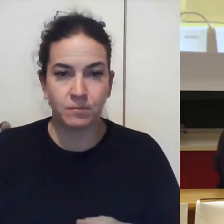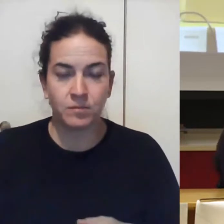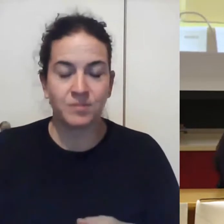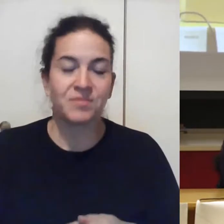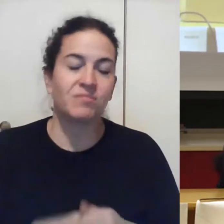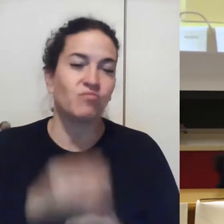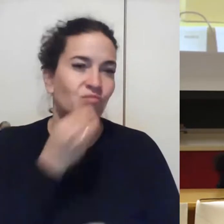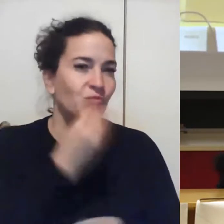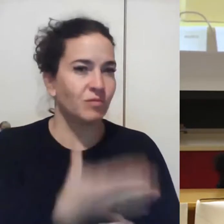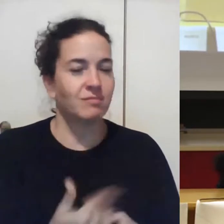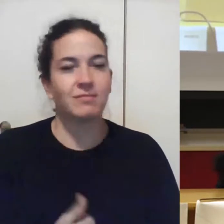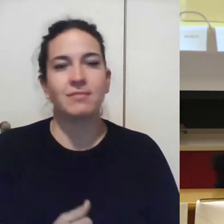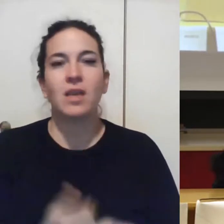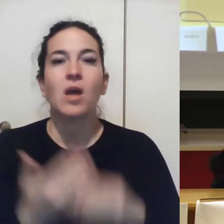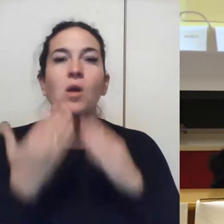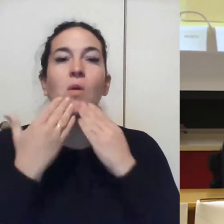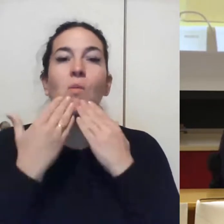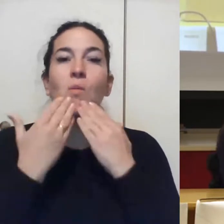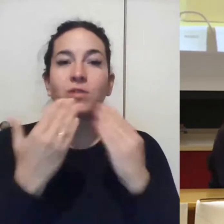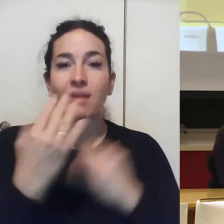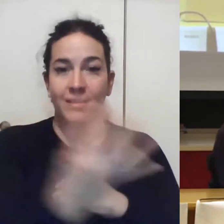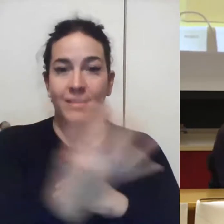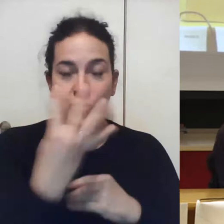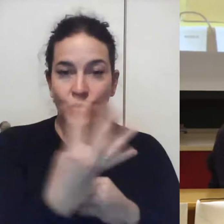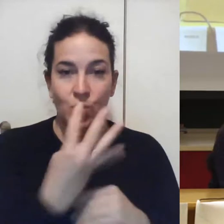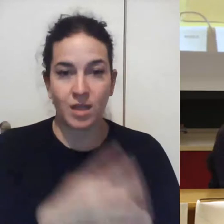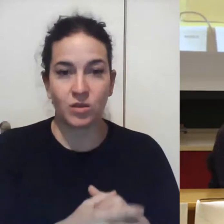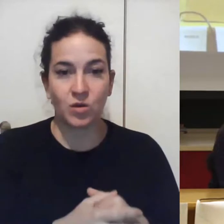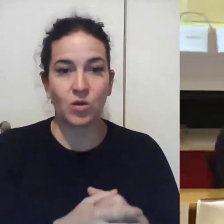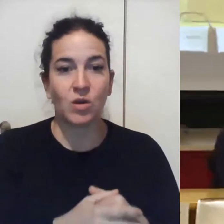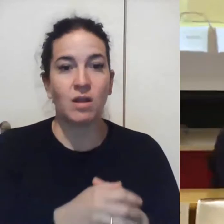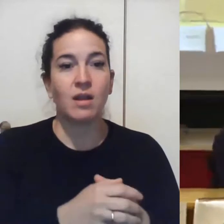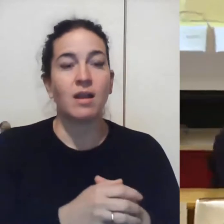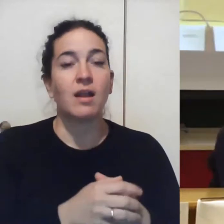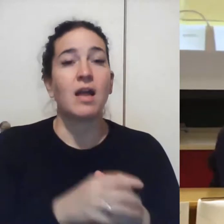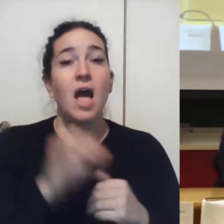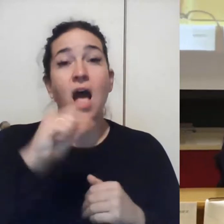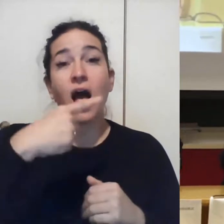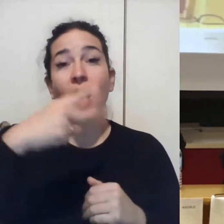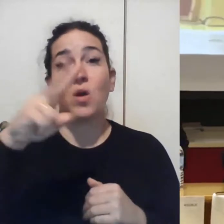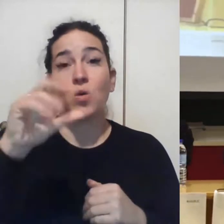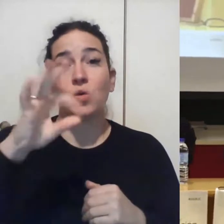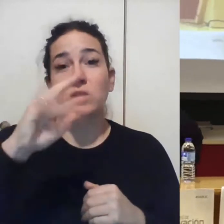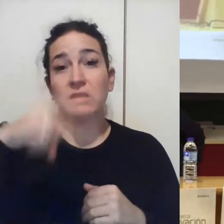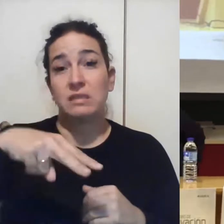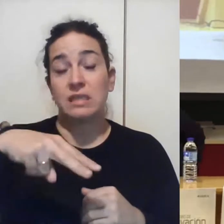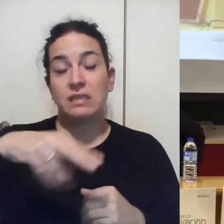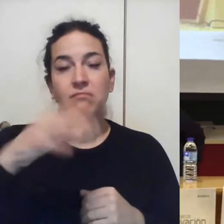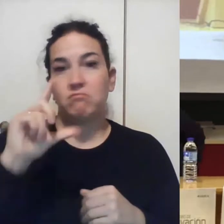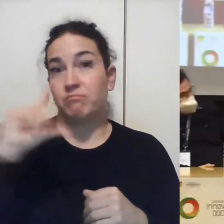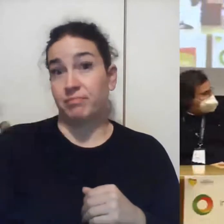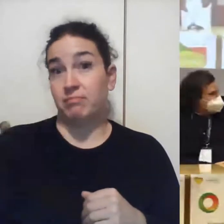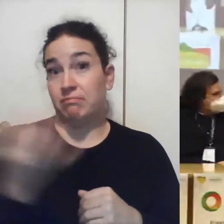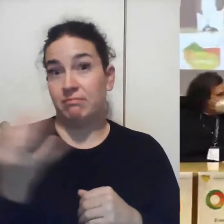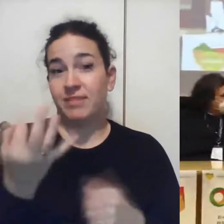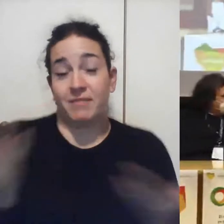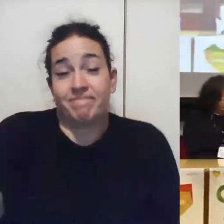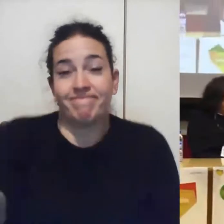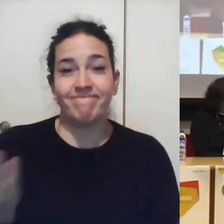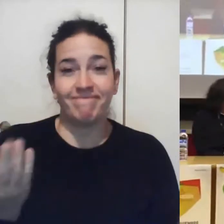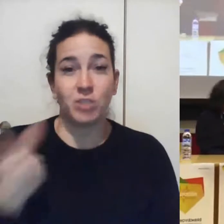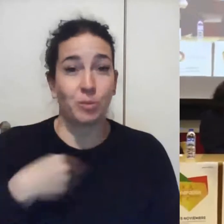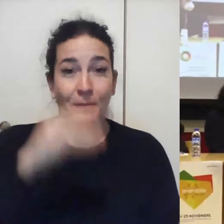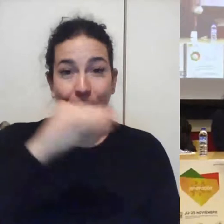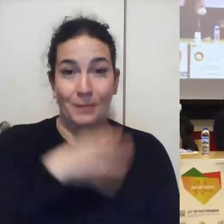Estupendo. Pues muchísimas gracias a los cuatro. Agustín ha tenido que irse, por tanto, pues no le puedo hacer mi